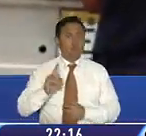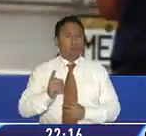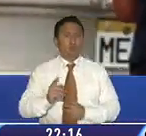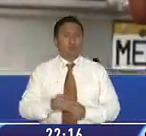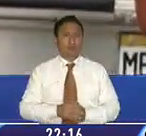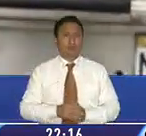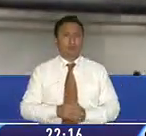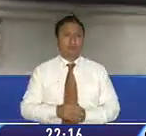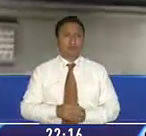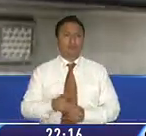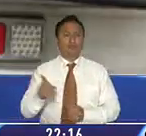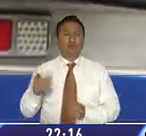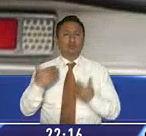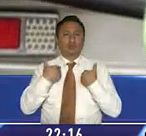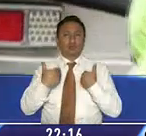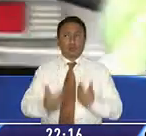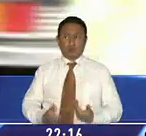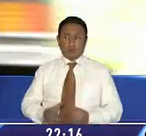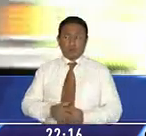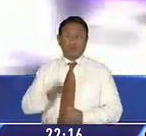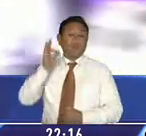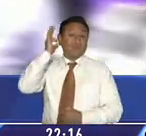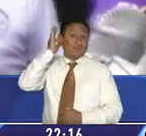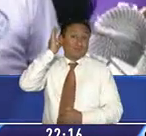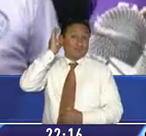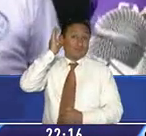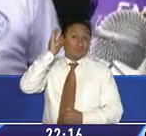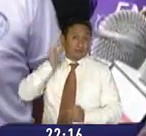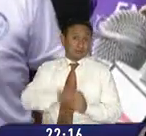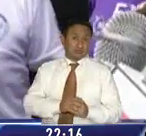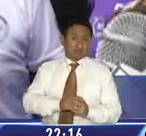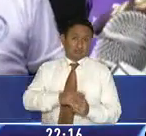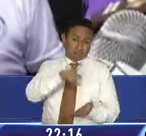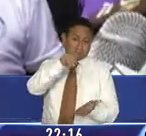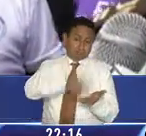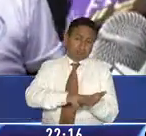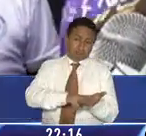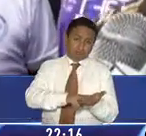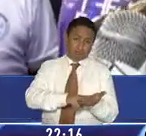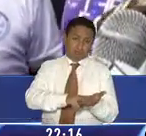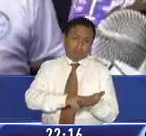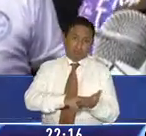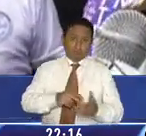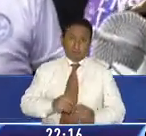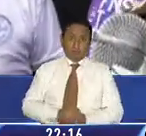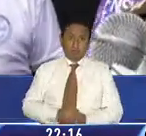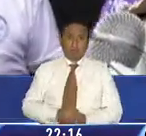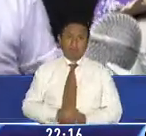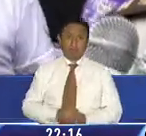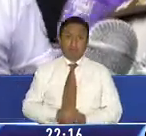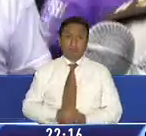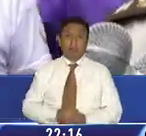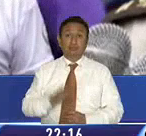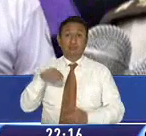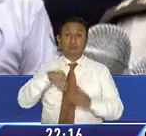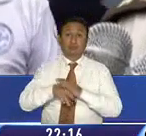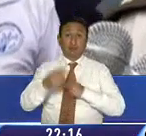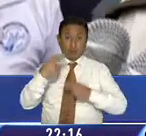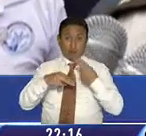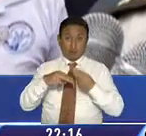Un cuerpo de sexo femenino tendido sobre en el zaguán del ingreso al